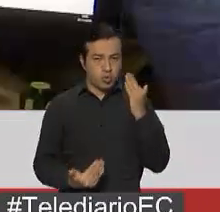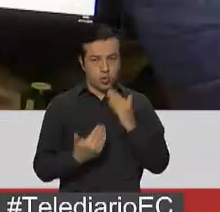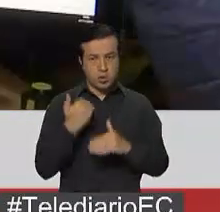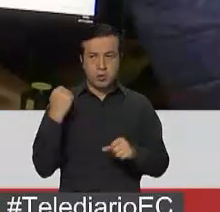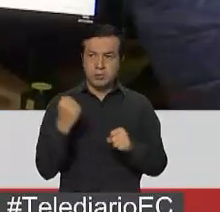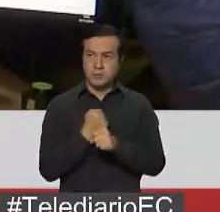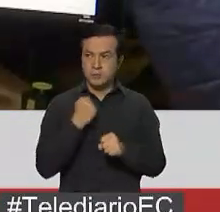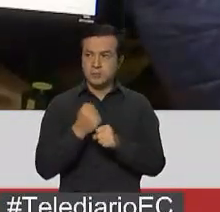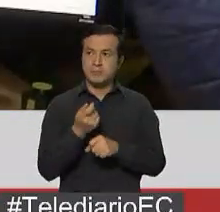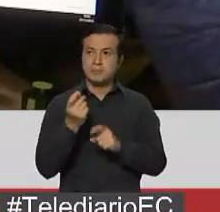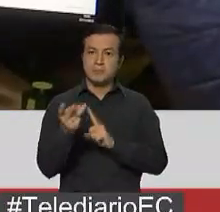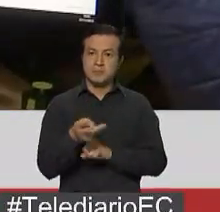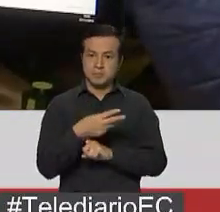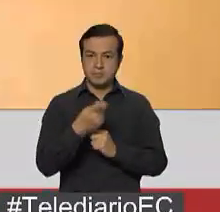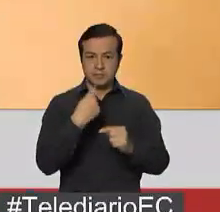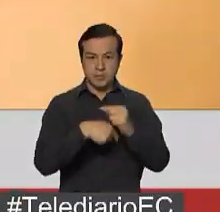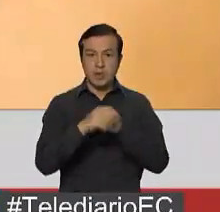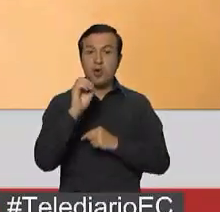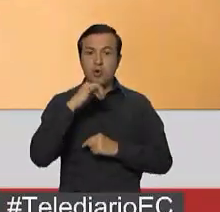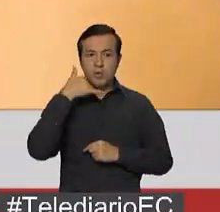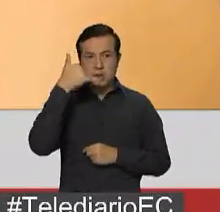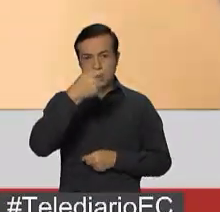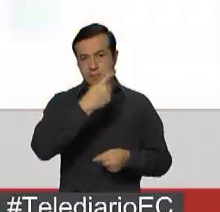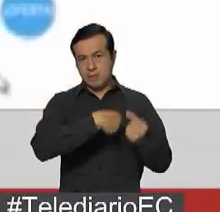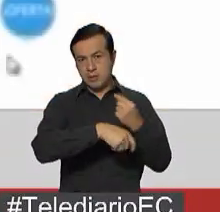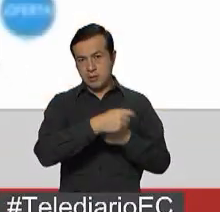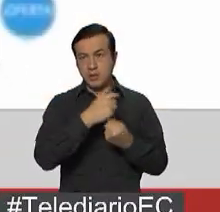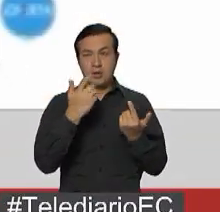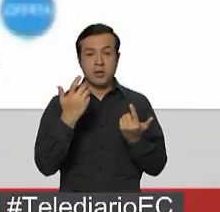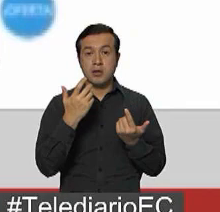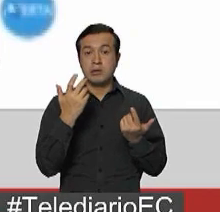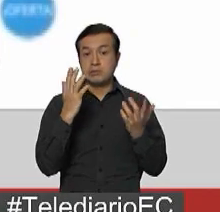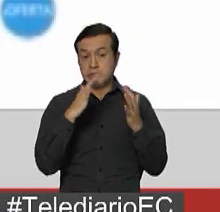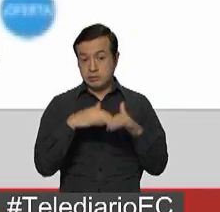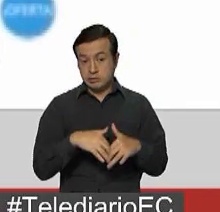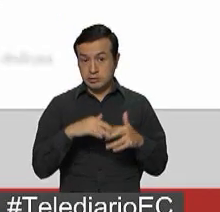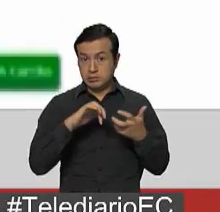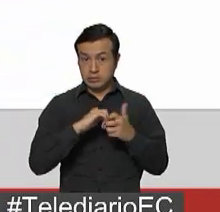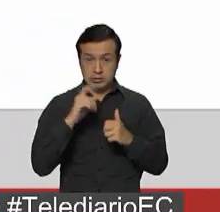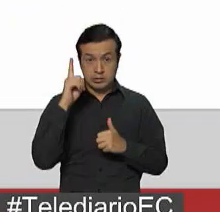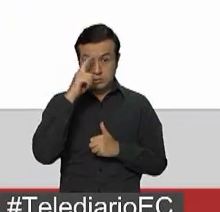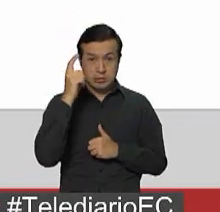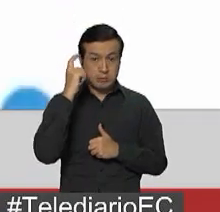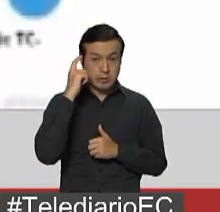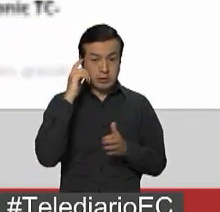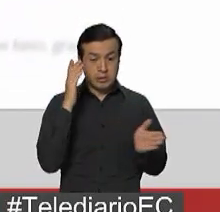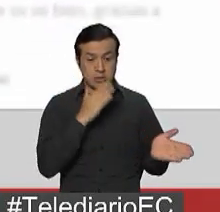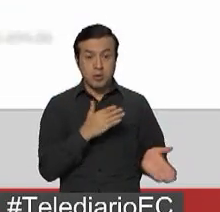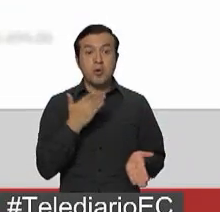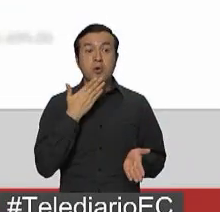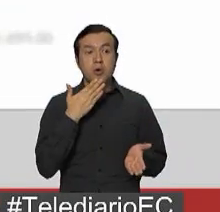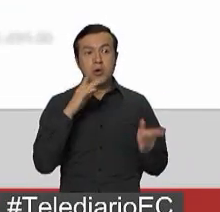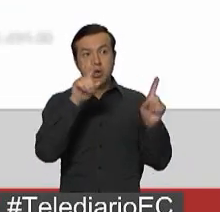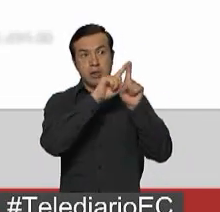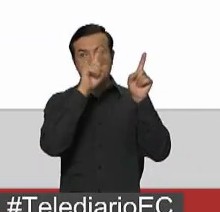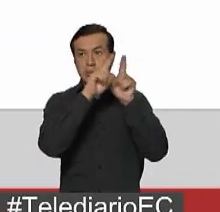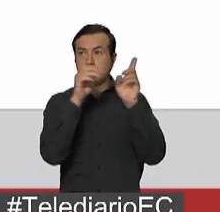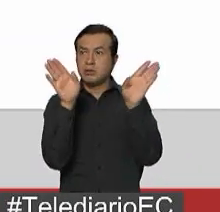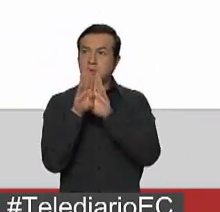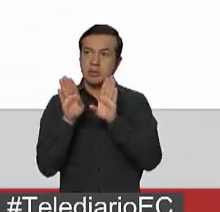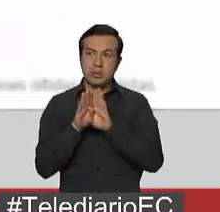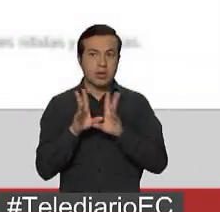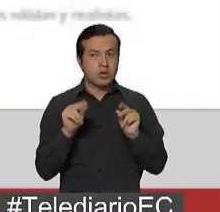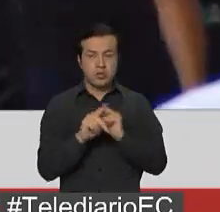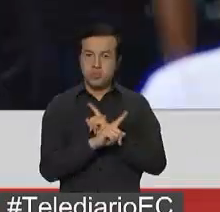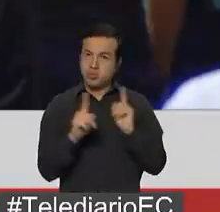la venta en línea o por teléfono pero las cifras en rojo han obligado a dibujar varios escenarios para evitar cerrar las empresas que no logren